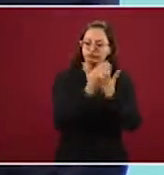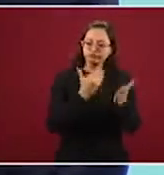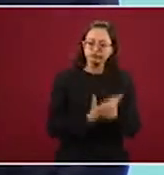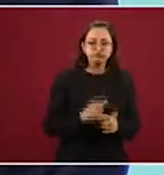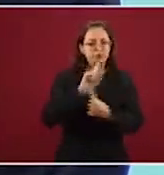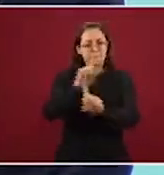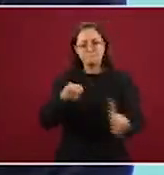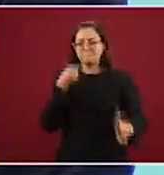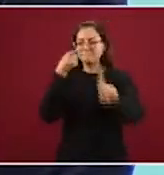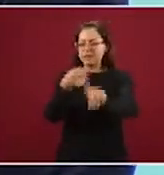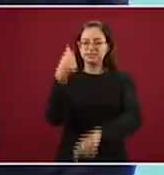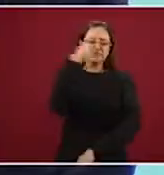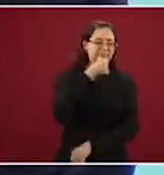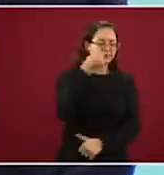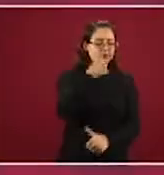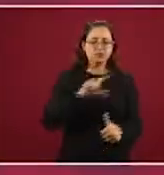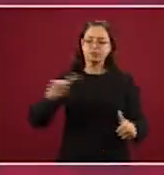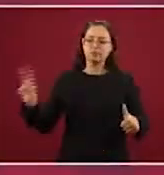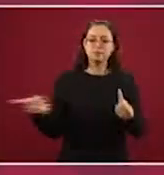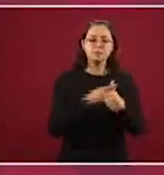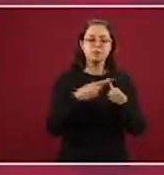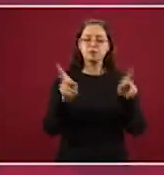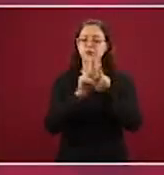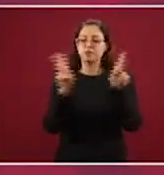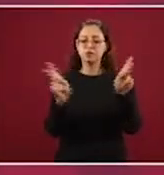buscar la paz